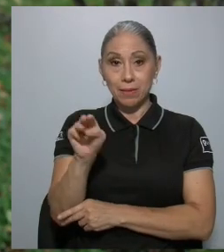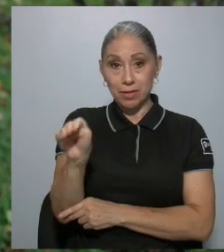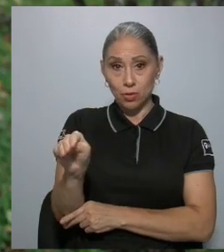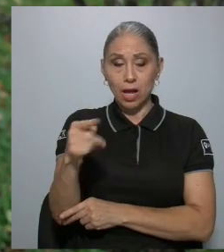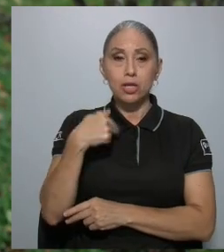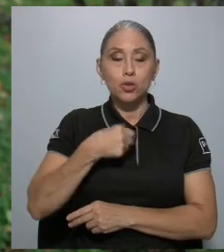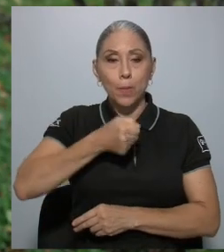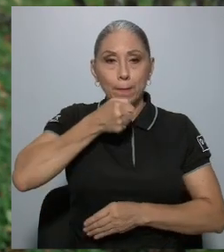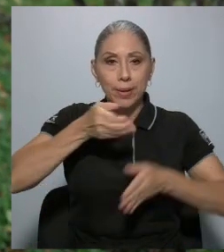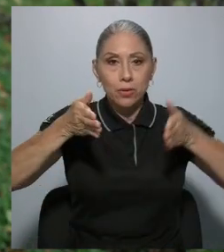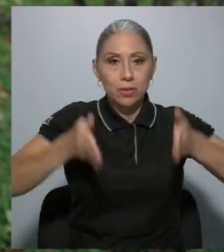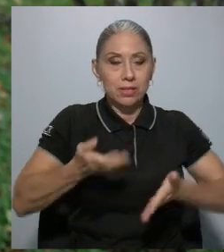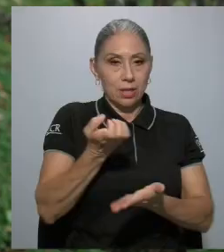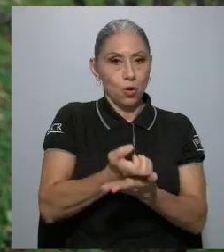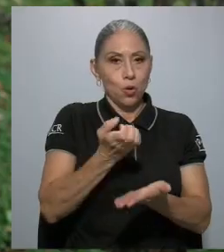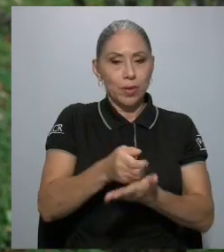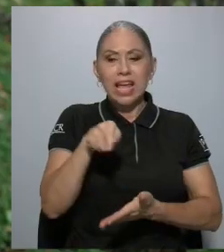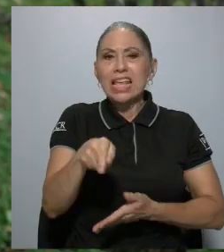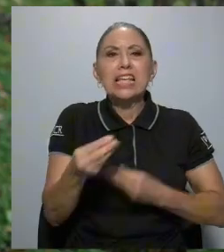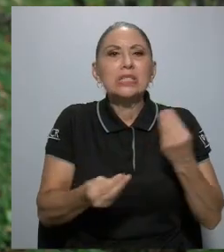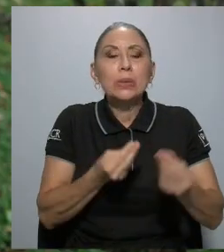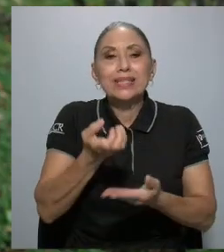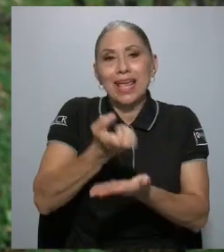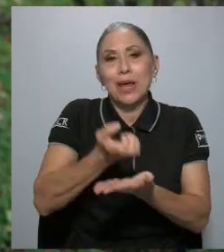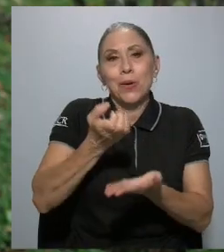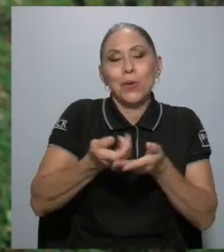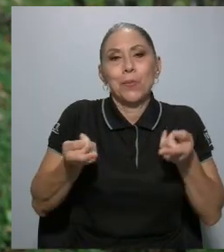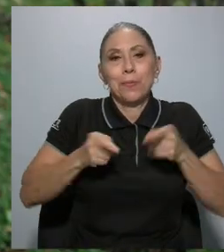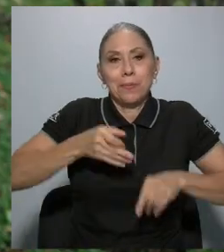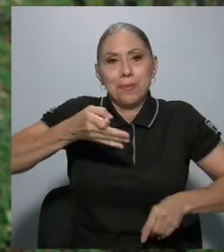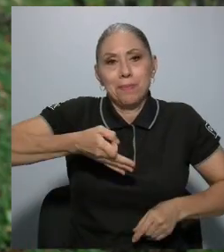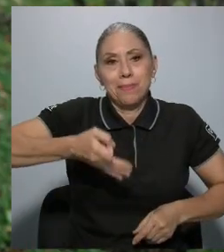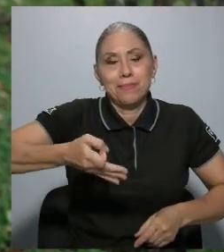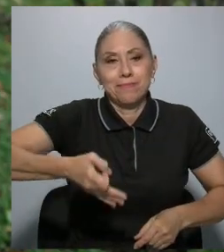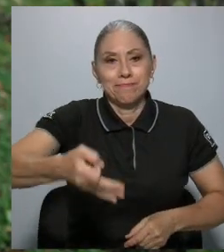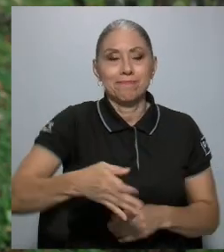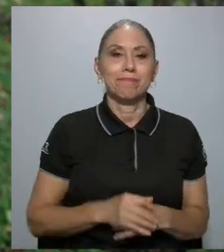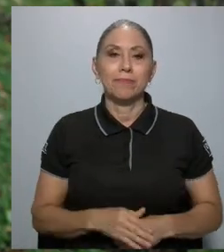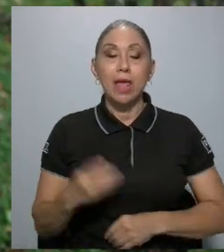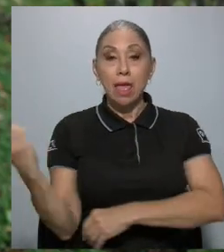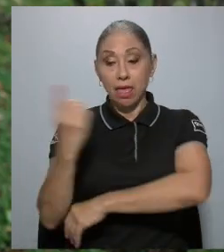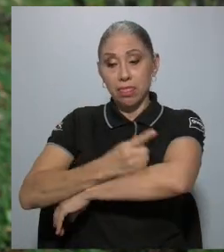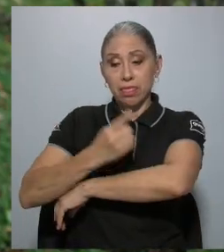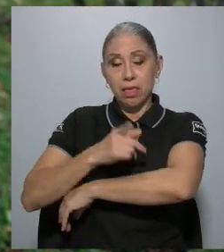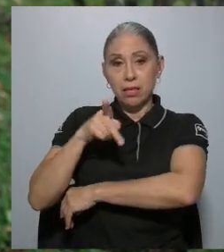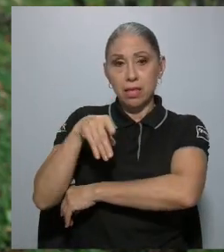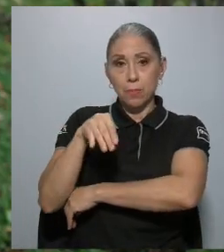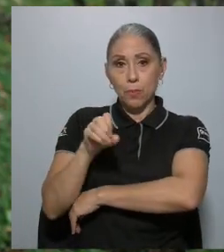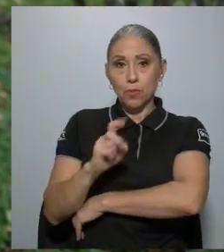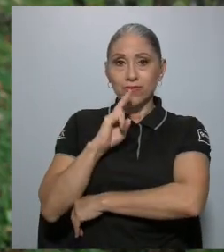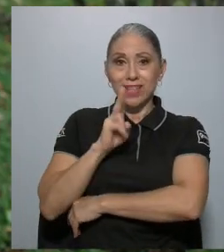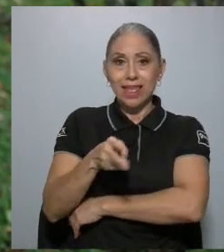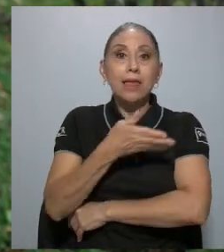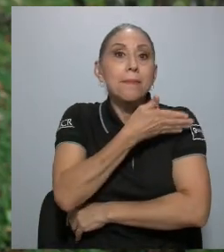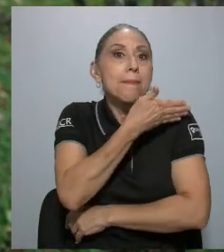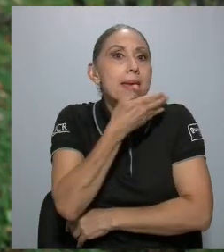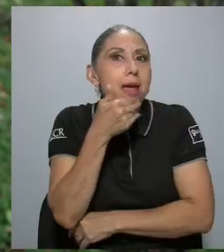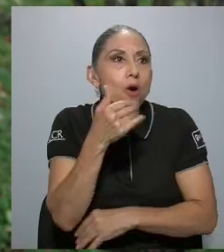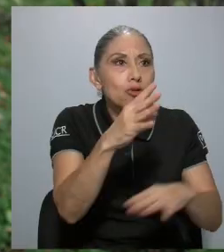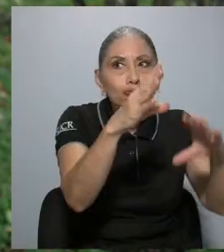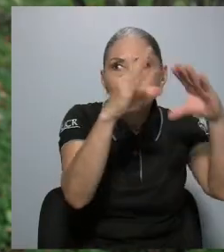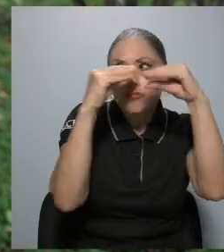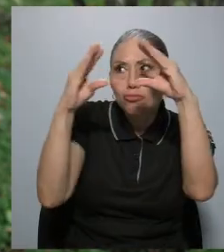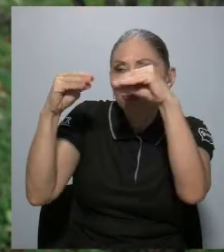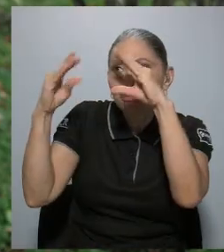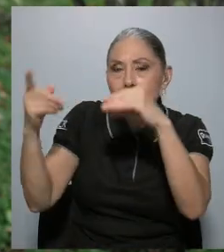Mi nombre es Gabriela Mayorga, soy periodista económica y esto es Economía para Llevar. En días de posverdad, mejor